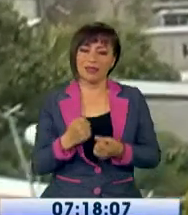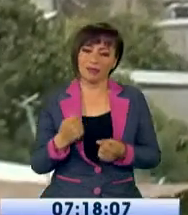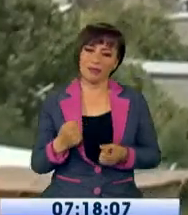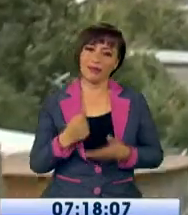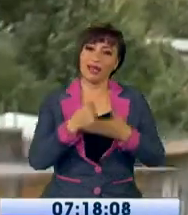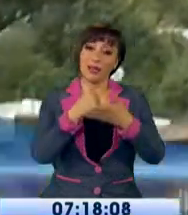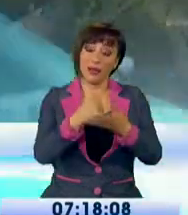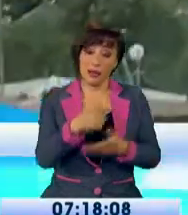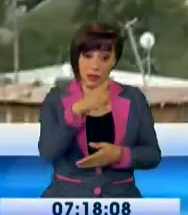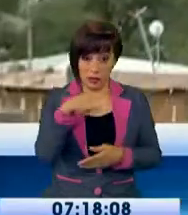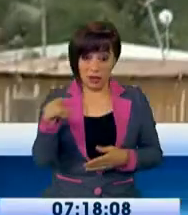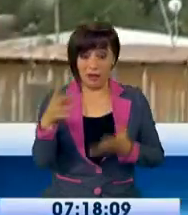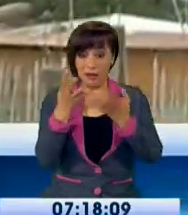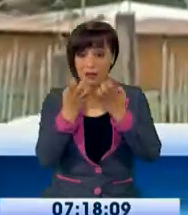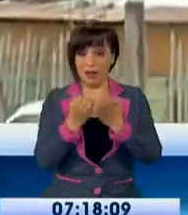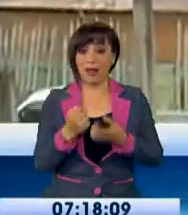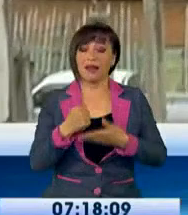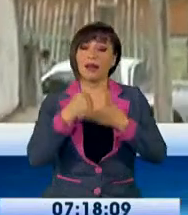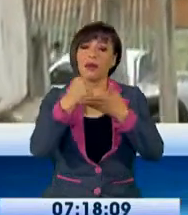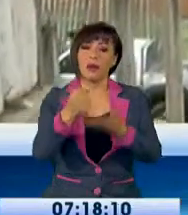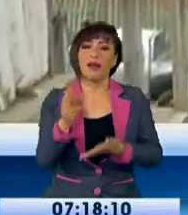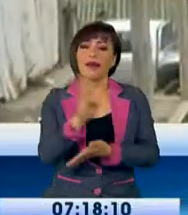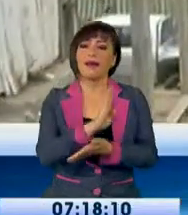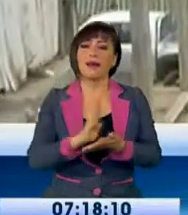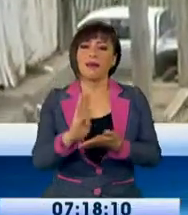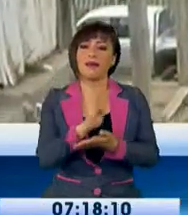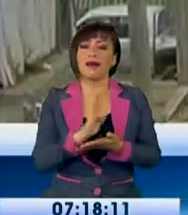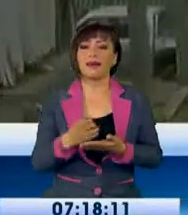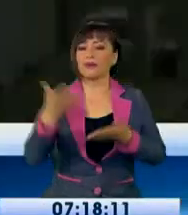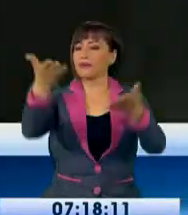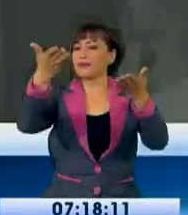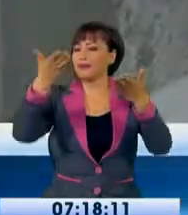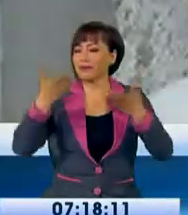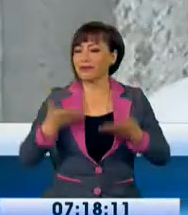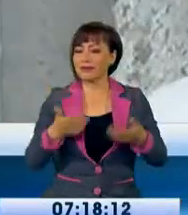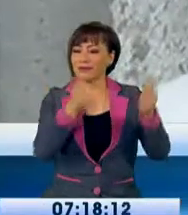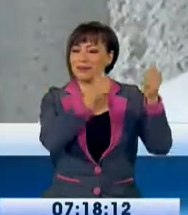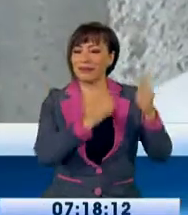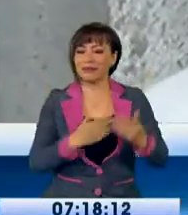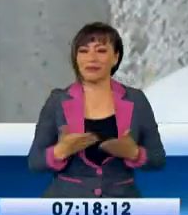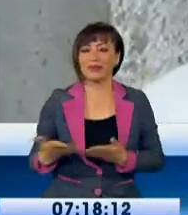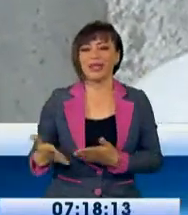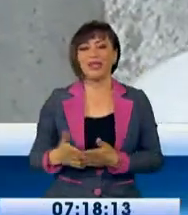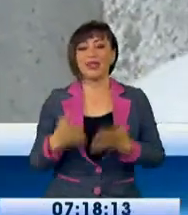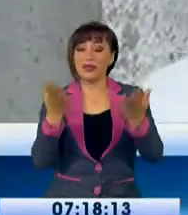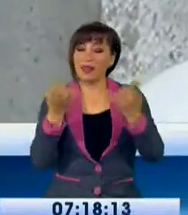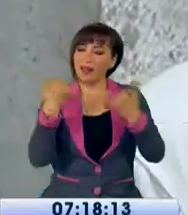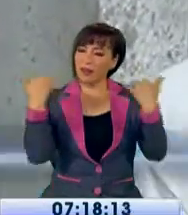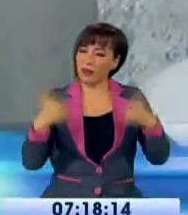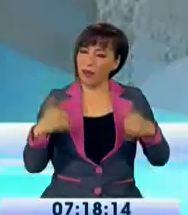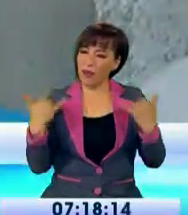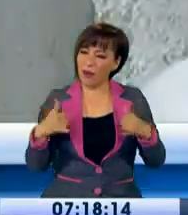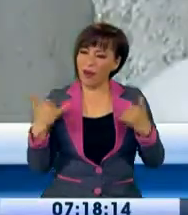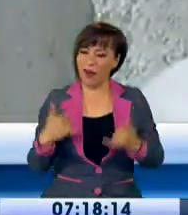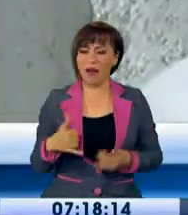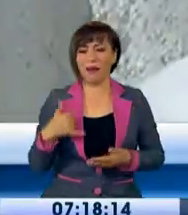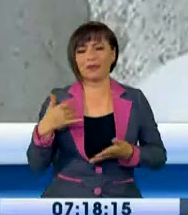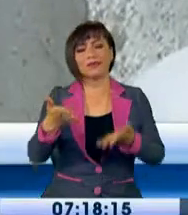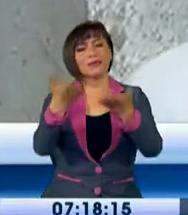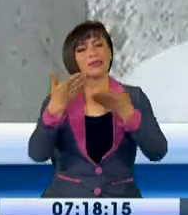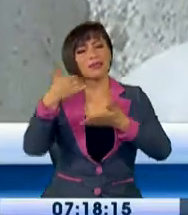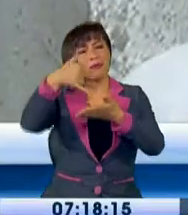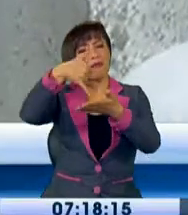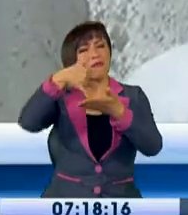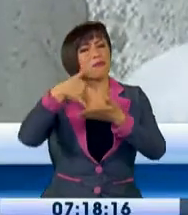usted desea colaborar, en este barrio lo recibirán con los brazos abiertos. Claro, que vengan a jugar o traigan un premio, según lo